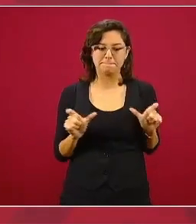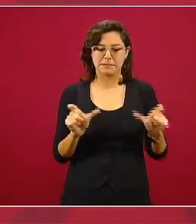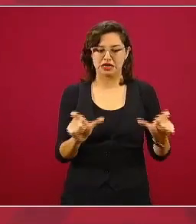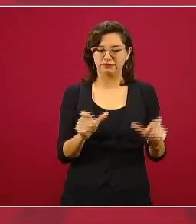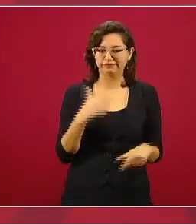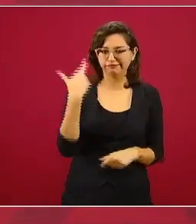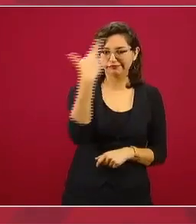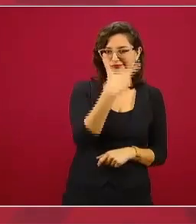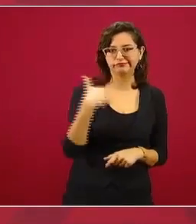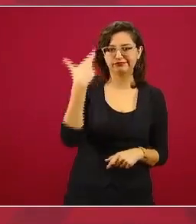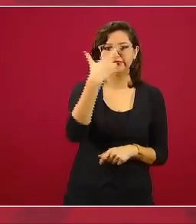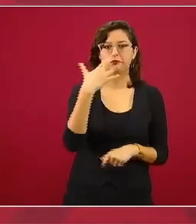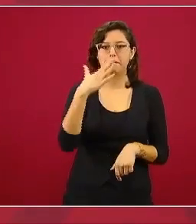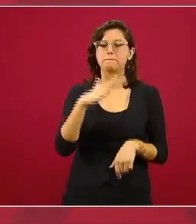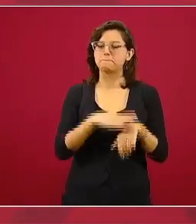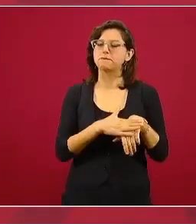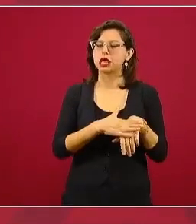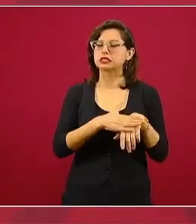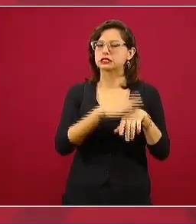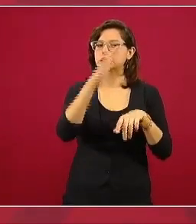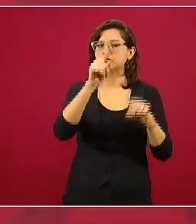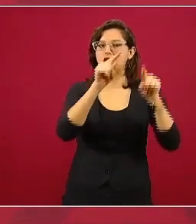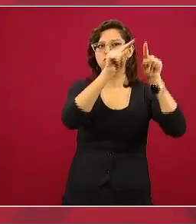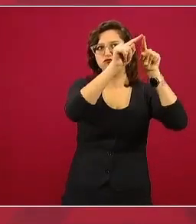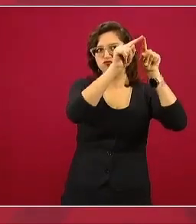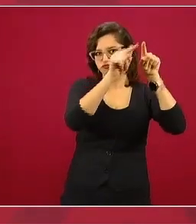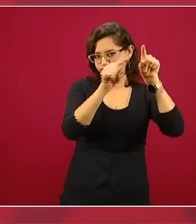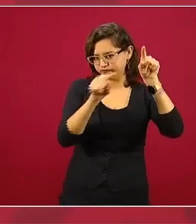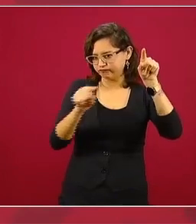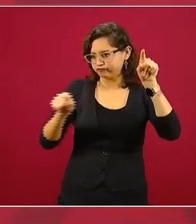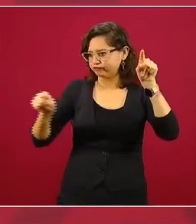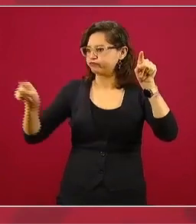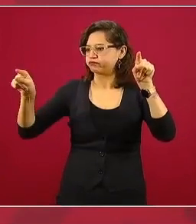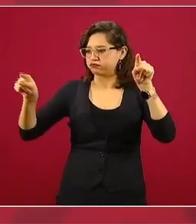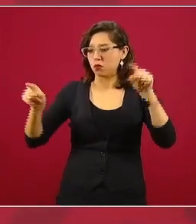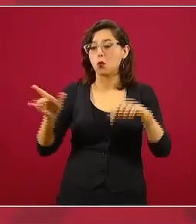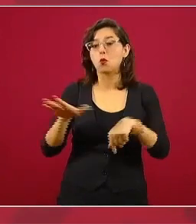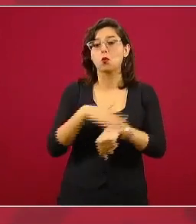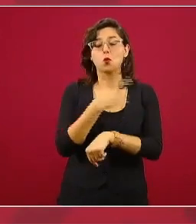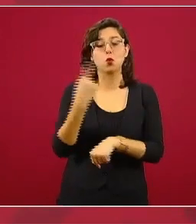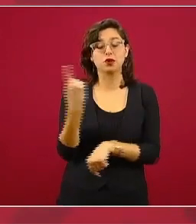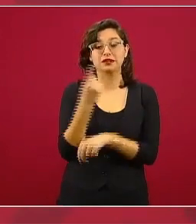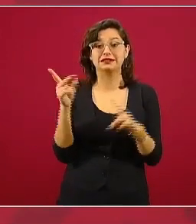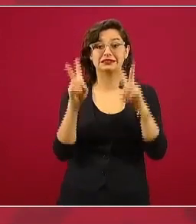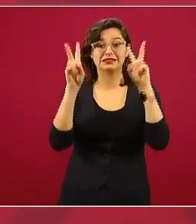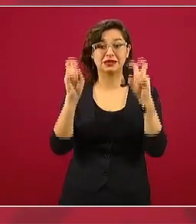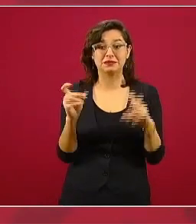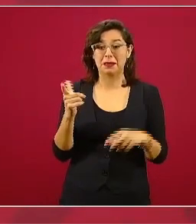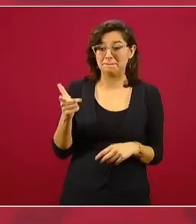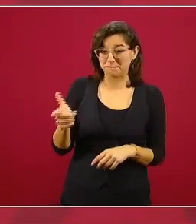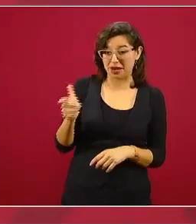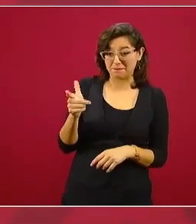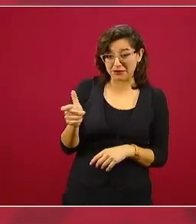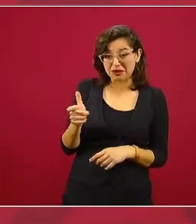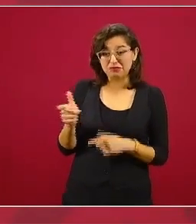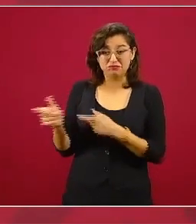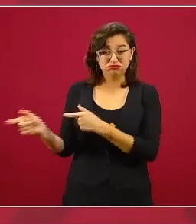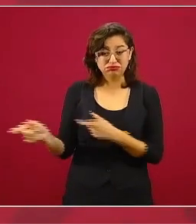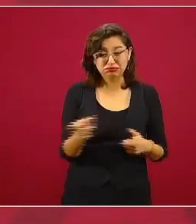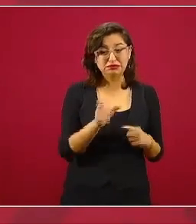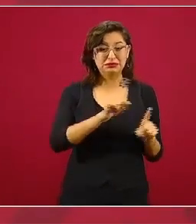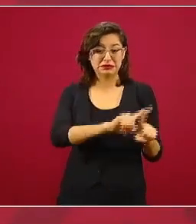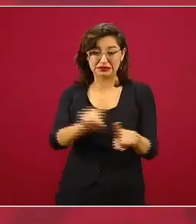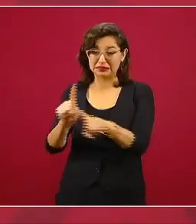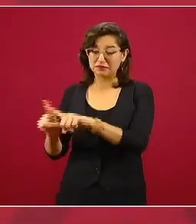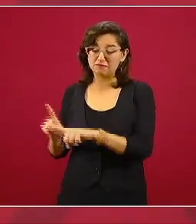revisión, porque hemos estado insistiendo en el tema de tráfico de armas, que es una de nuestras preocupaciones